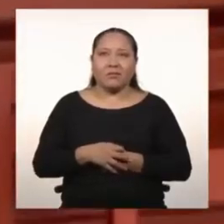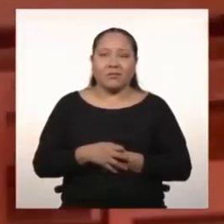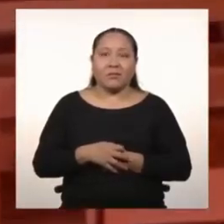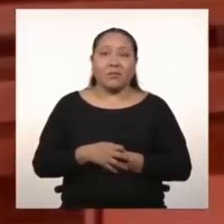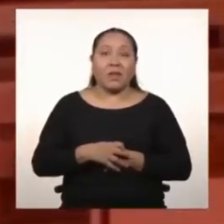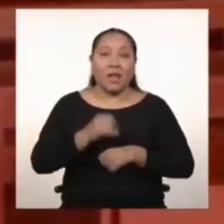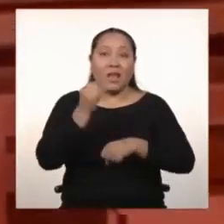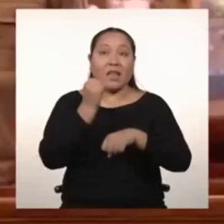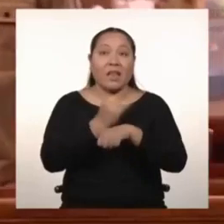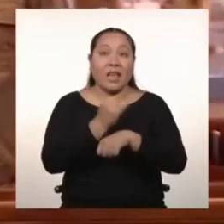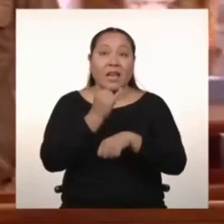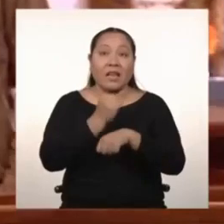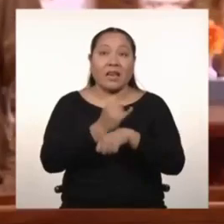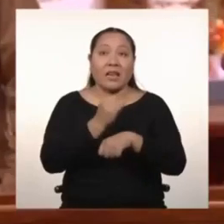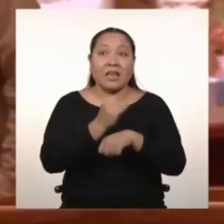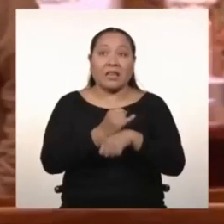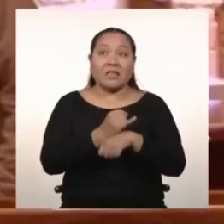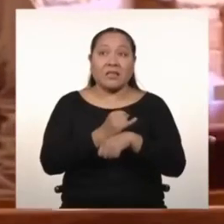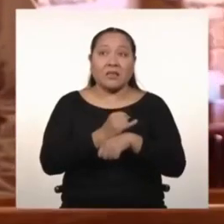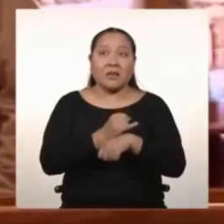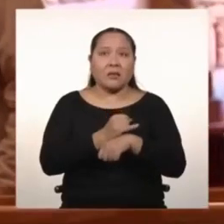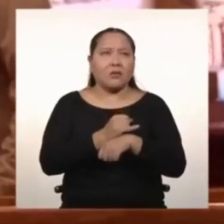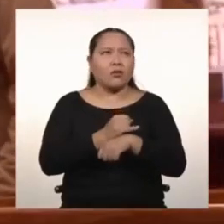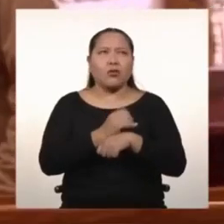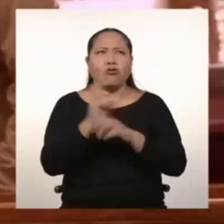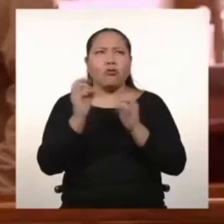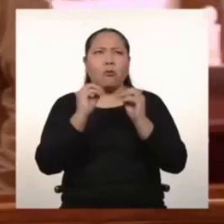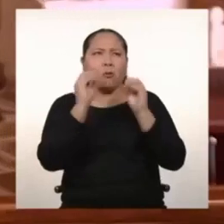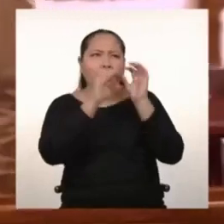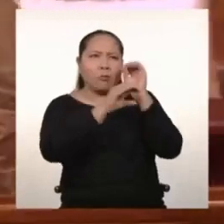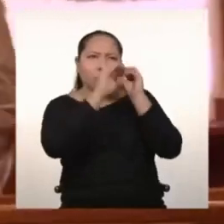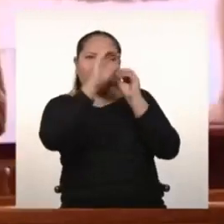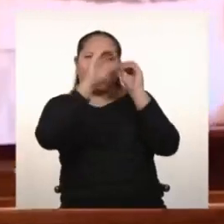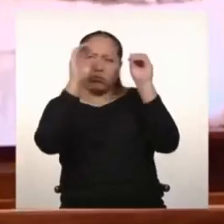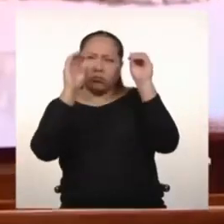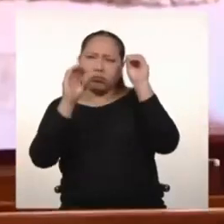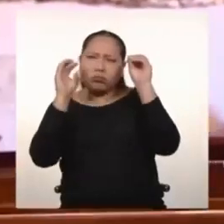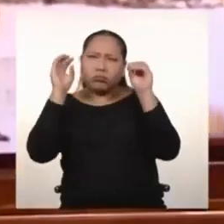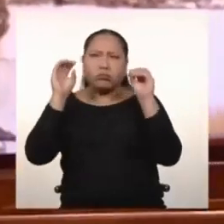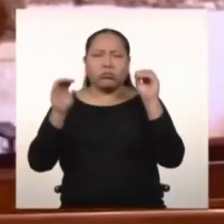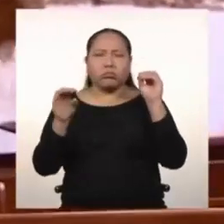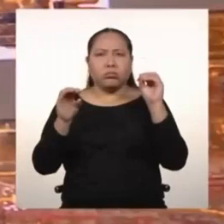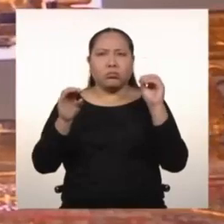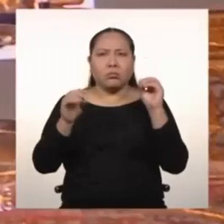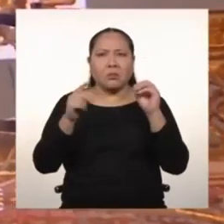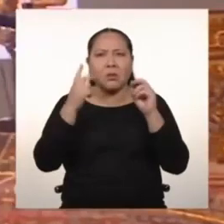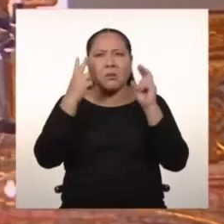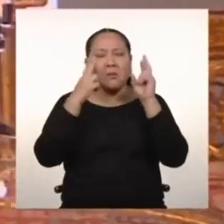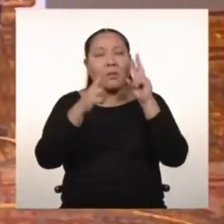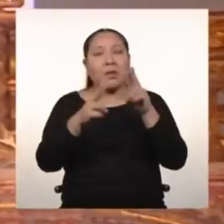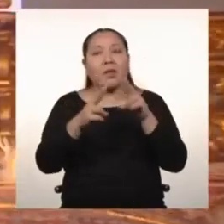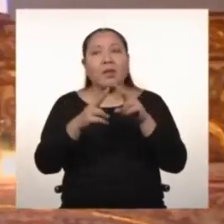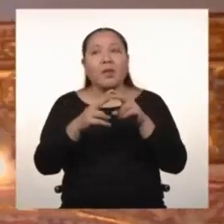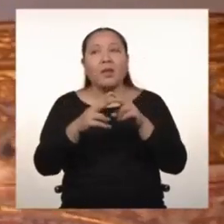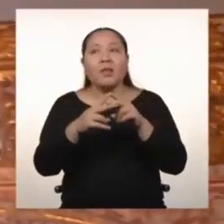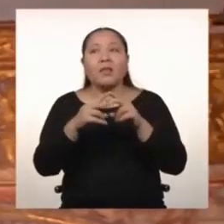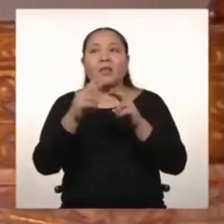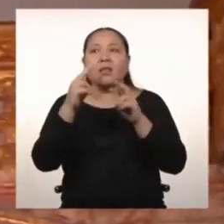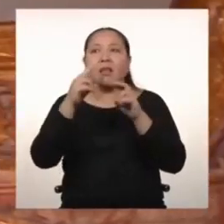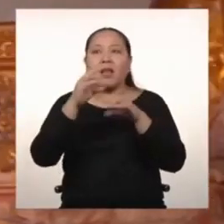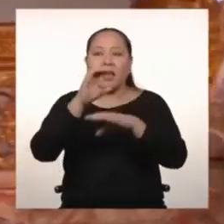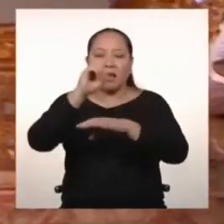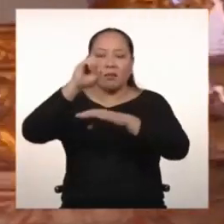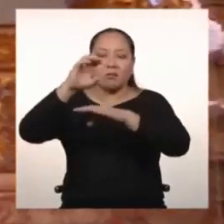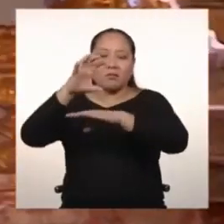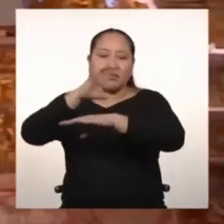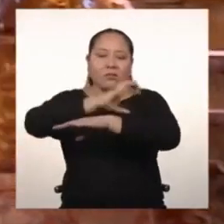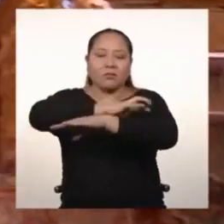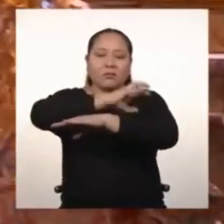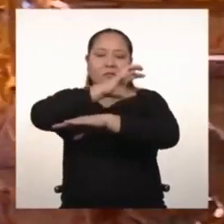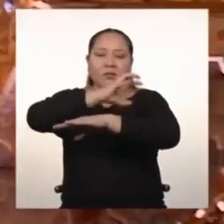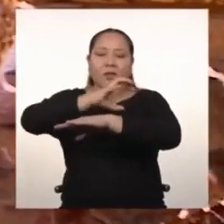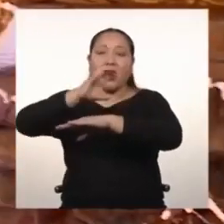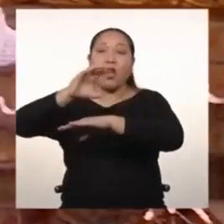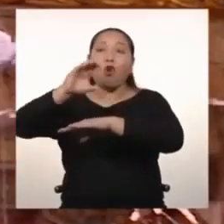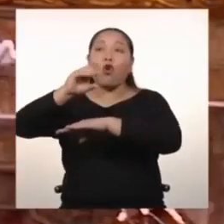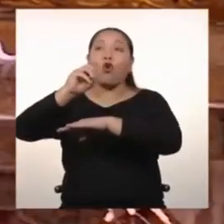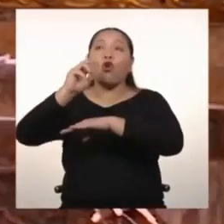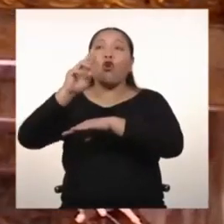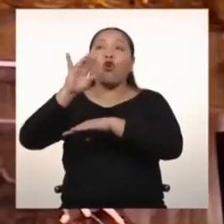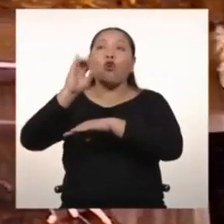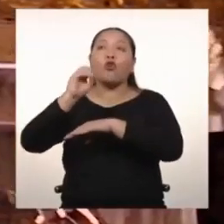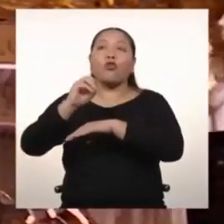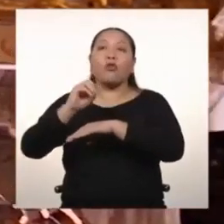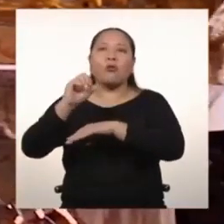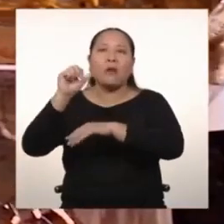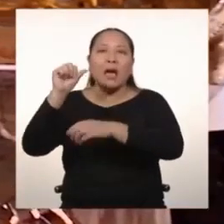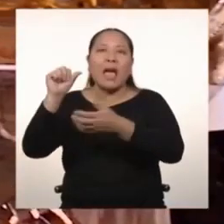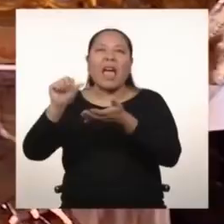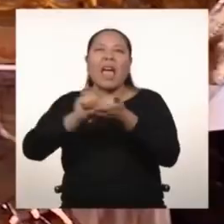La iglesia, menos adornada, también nos interesa. Miren el coro que nos cuenta de las épocas donde el orgullo de un pueblo era